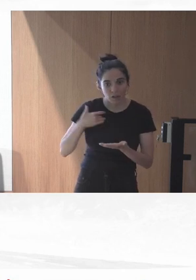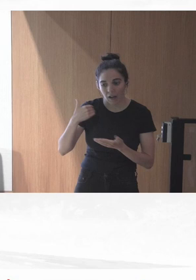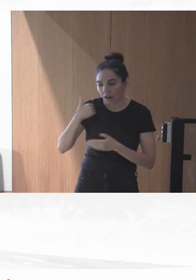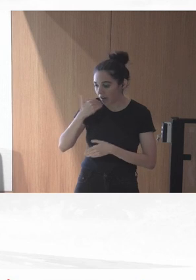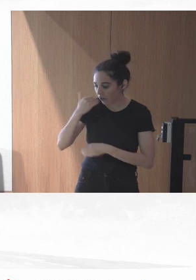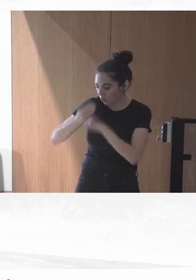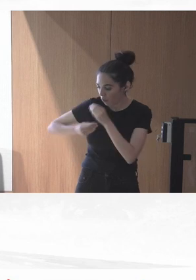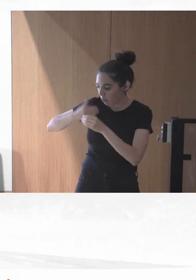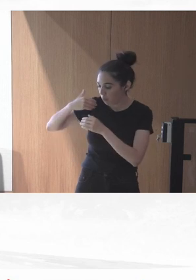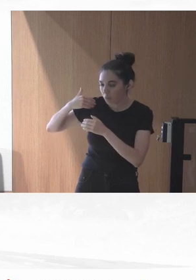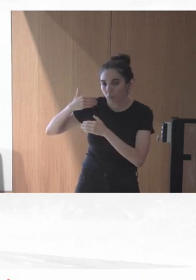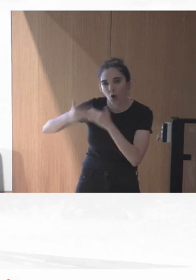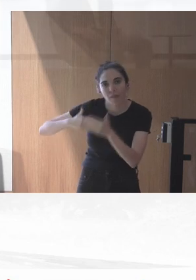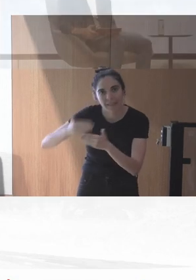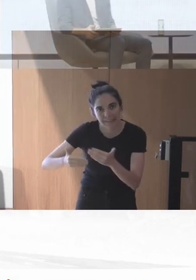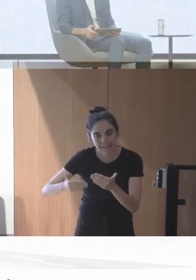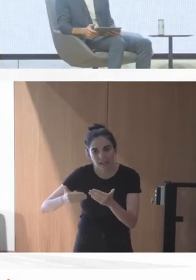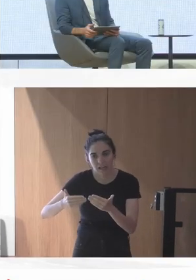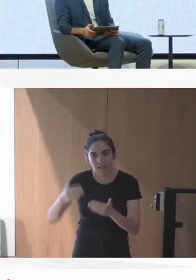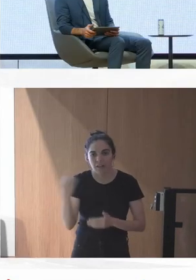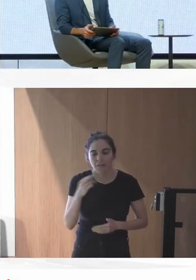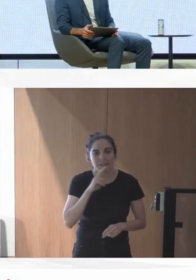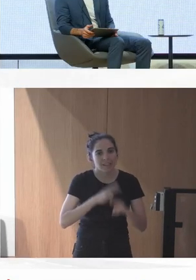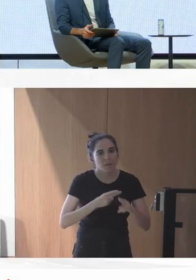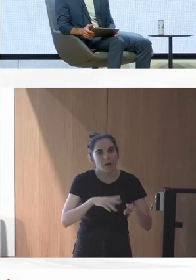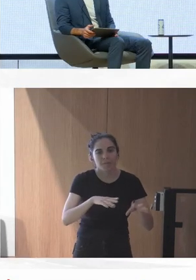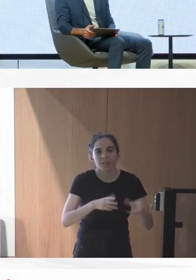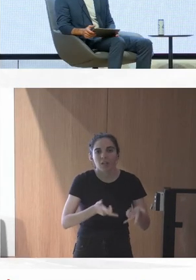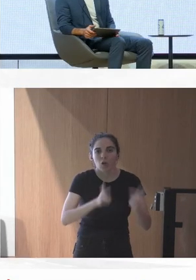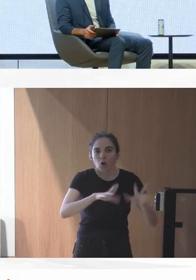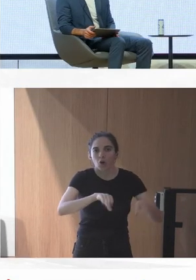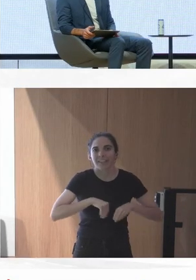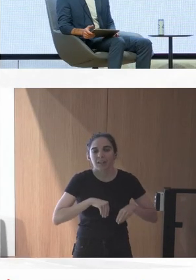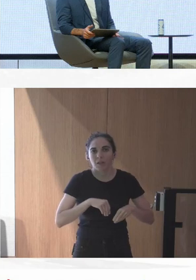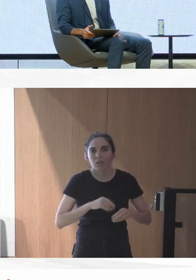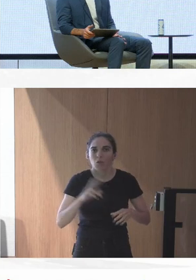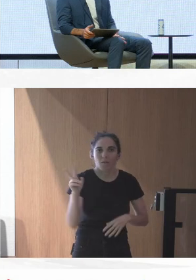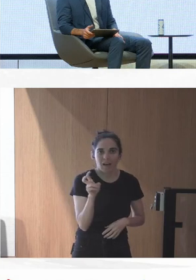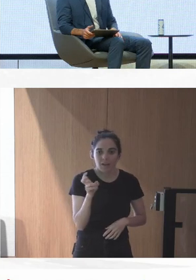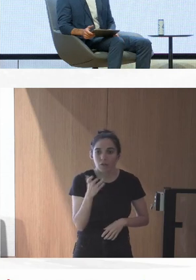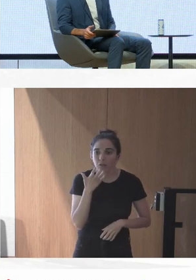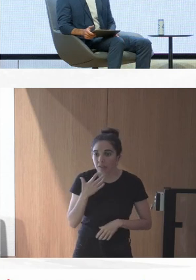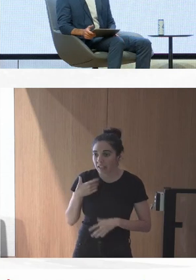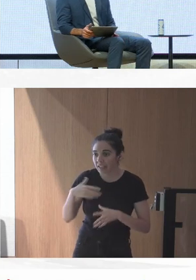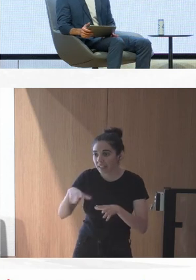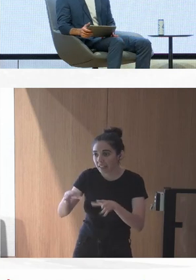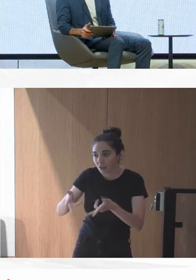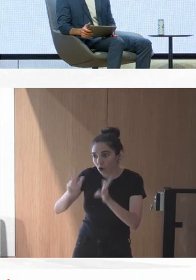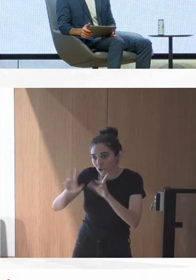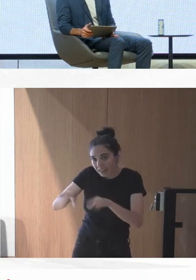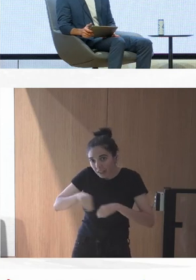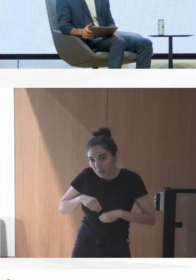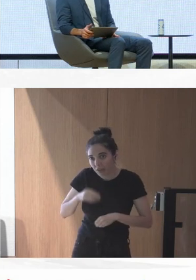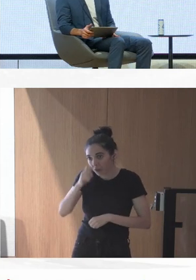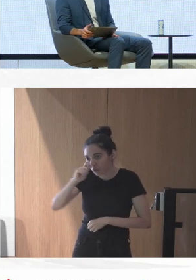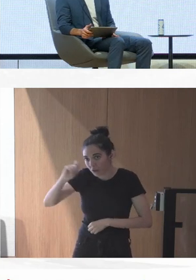tiene que hacerse con un consentimiento válido. Si se lleva a cabo un acto sin un consentimiento válido, donde la persona,